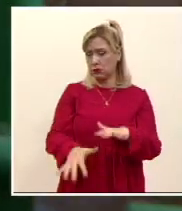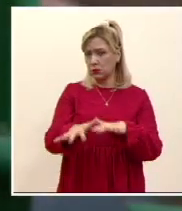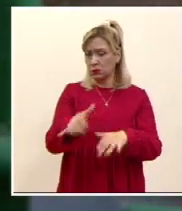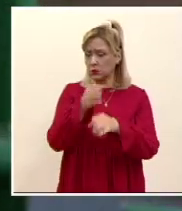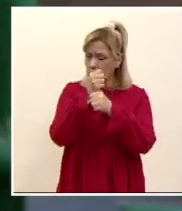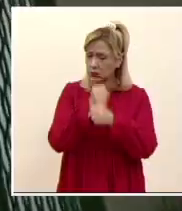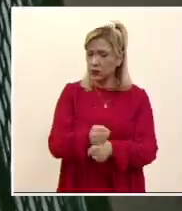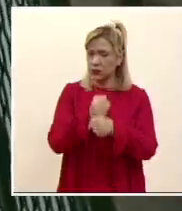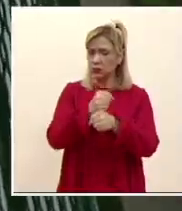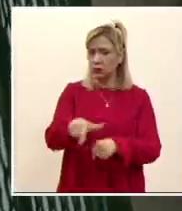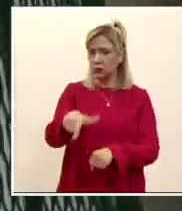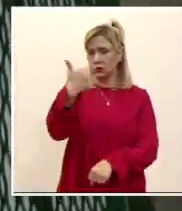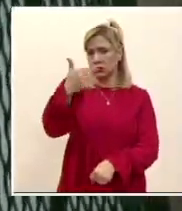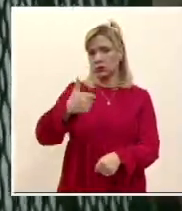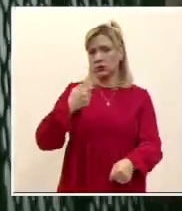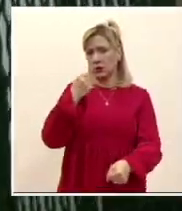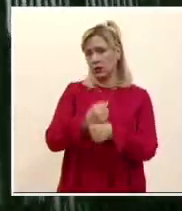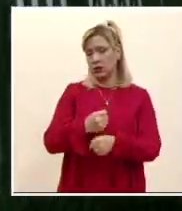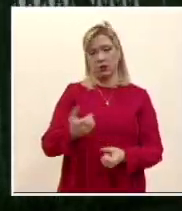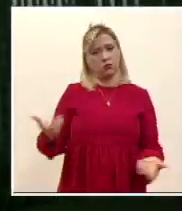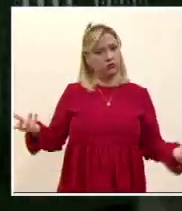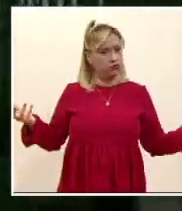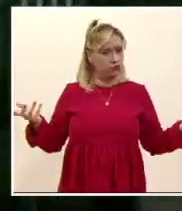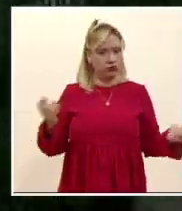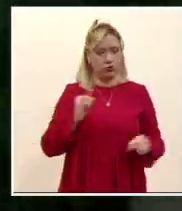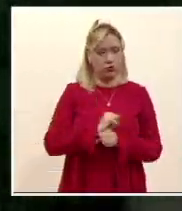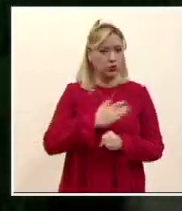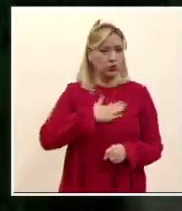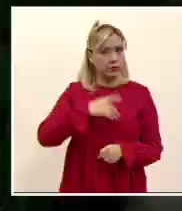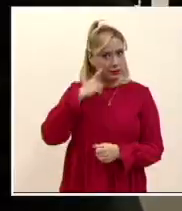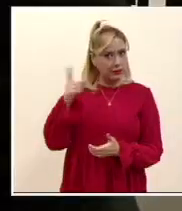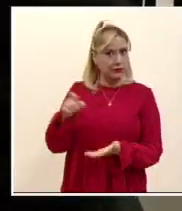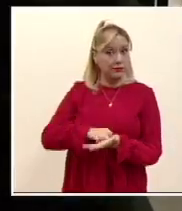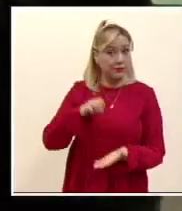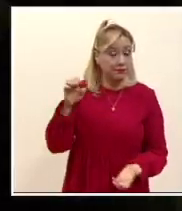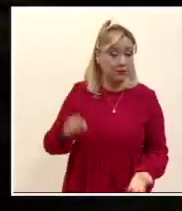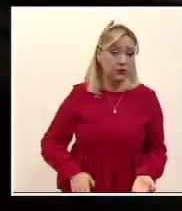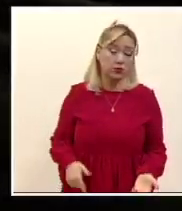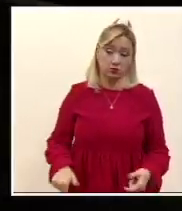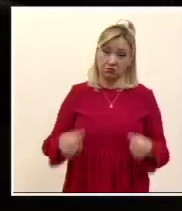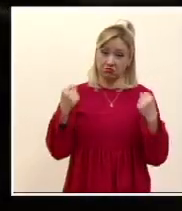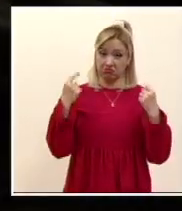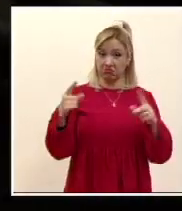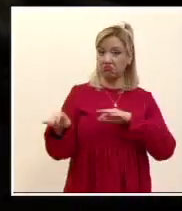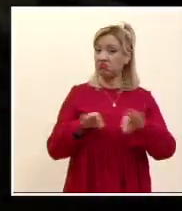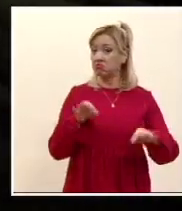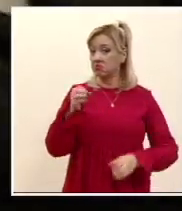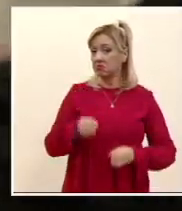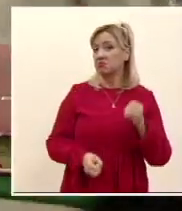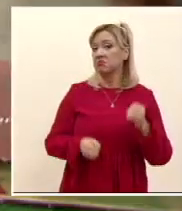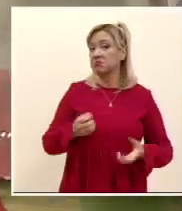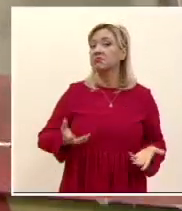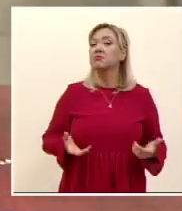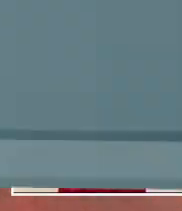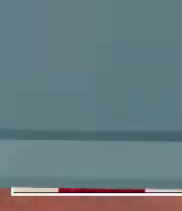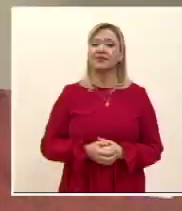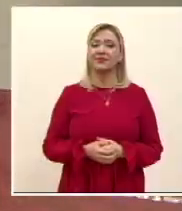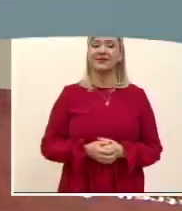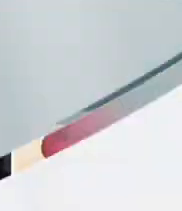por más de 12 años. Con información de José Luis Guerra García para el canal del Poder Judicial de la Federación.